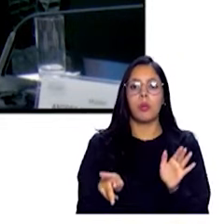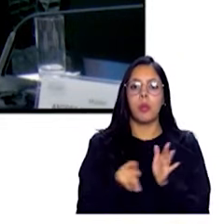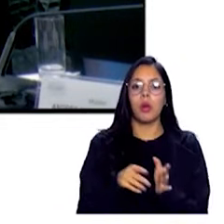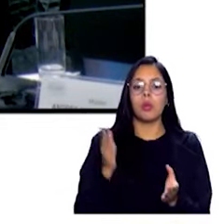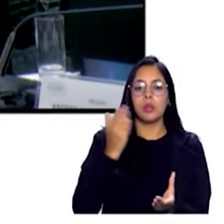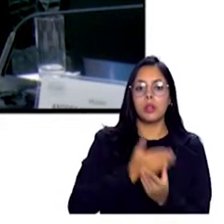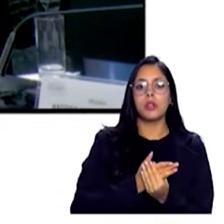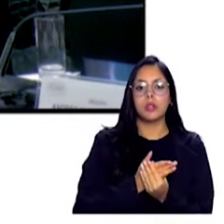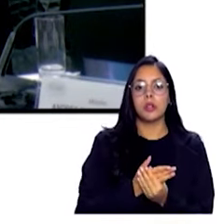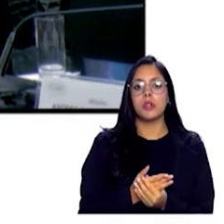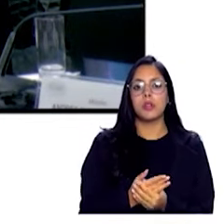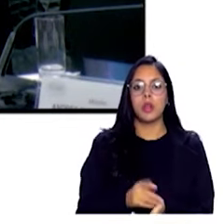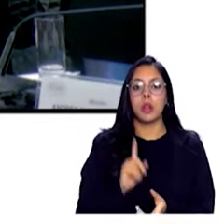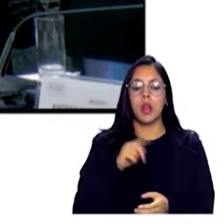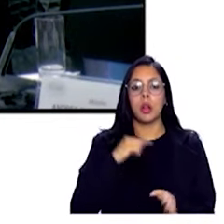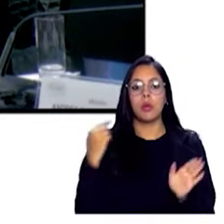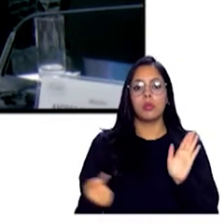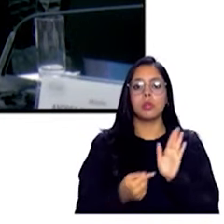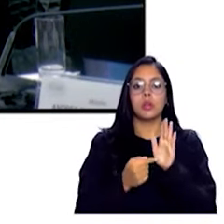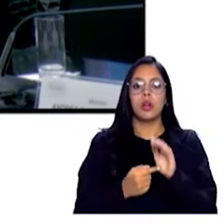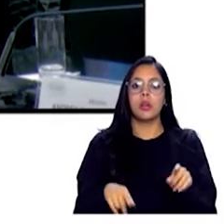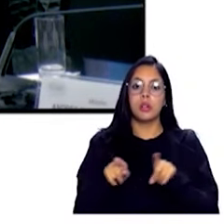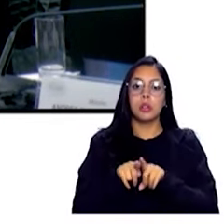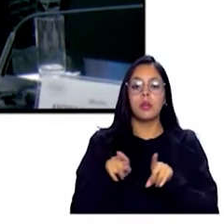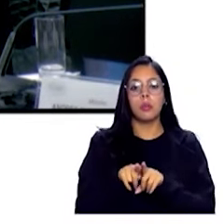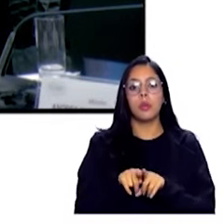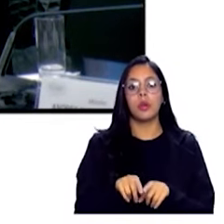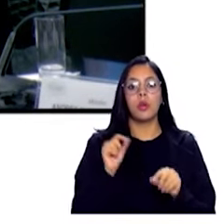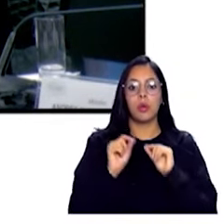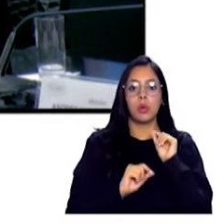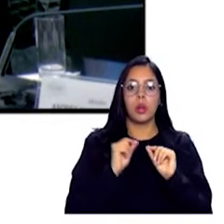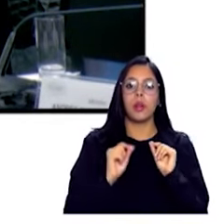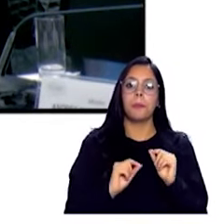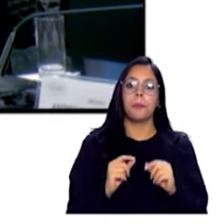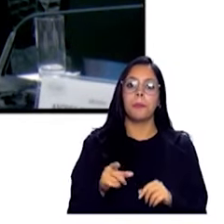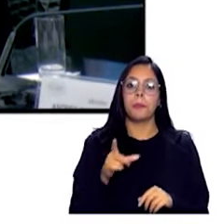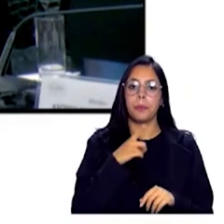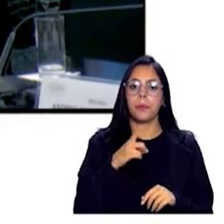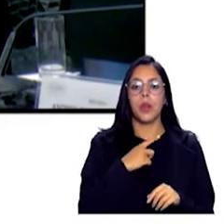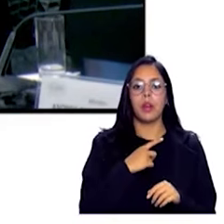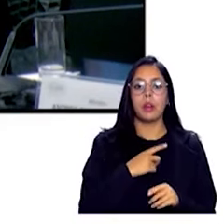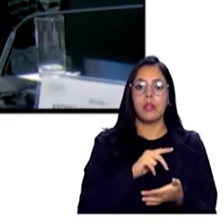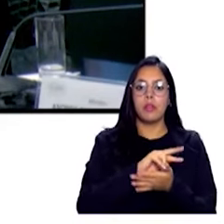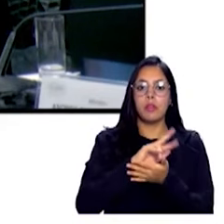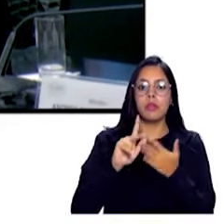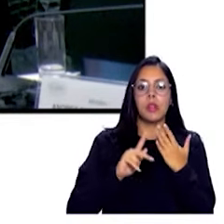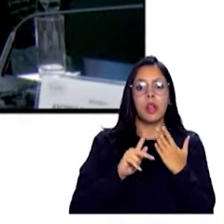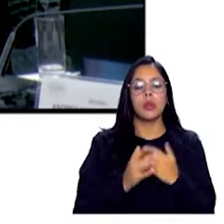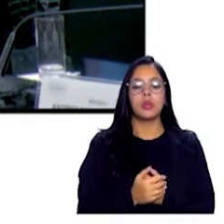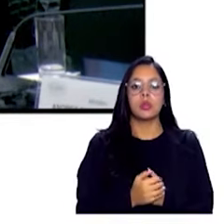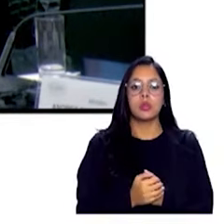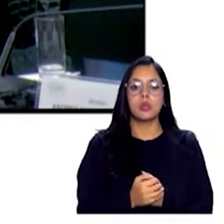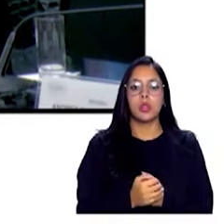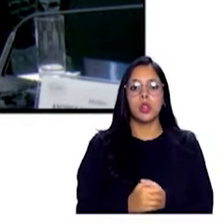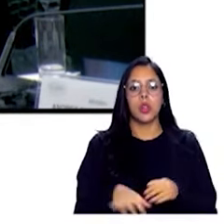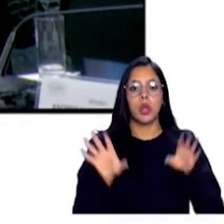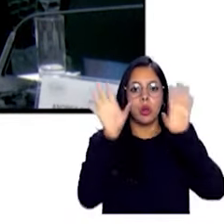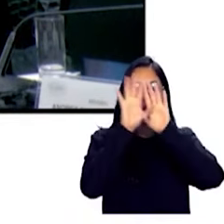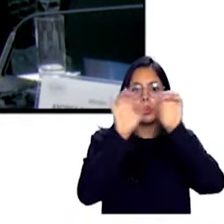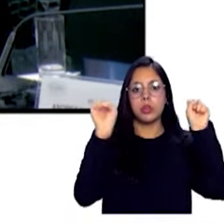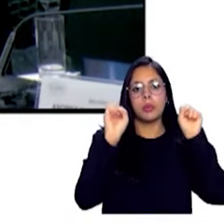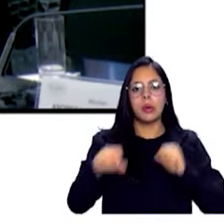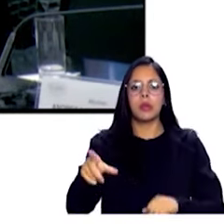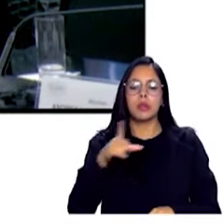luego también tiene mucho que ver con los medios que tienen los tribunales para desarrollar la función los jueces actuamos a través del proceso el